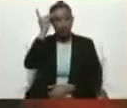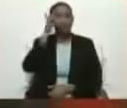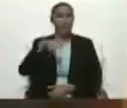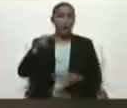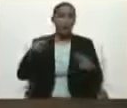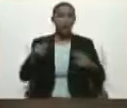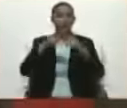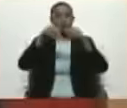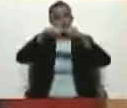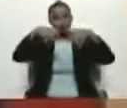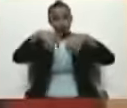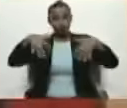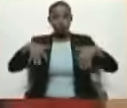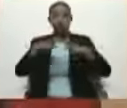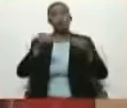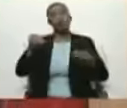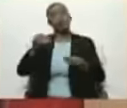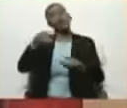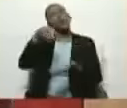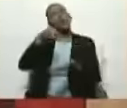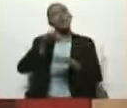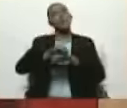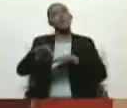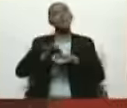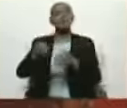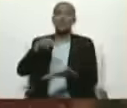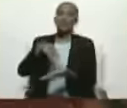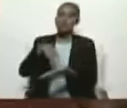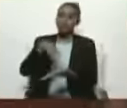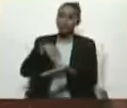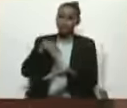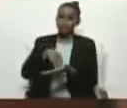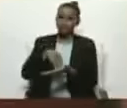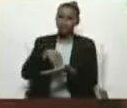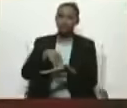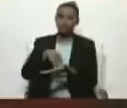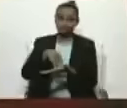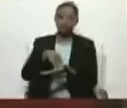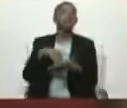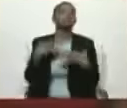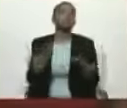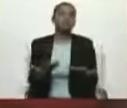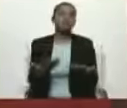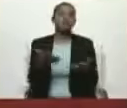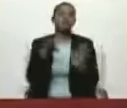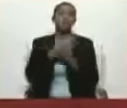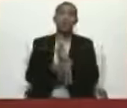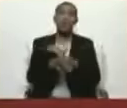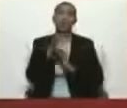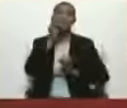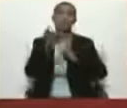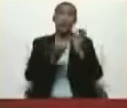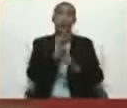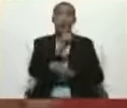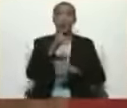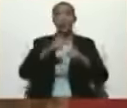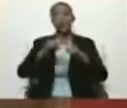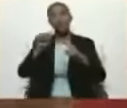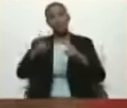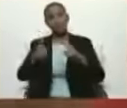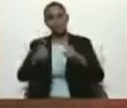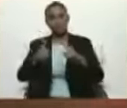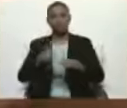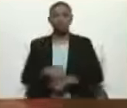Estado Miranda del Partido Socialista Unido de Venezuela, afinando la maquinaria del 1x10, así como